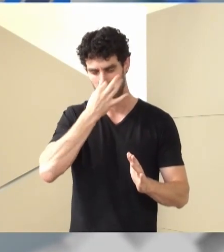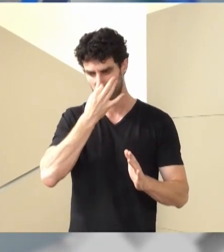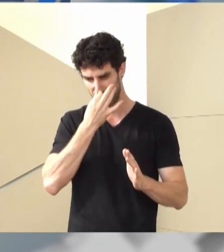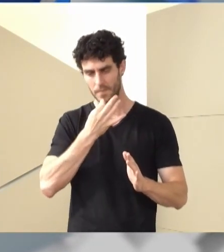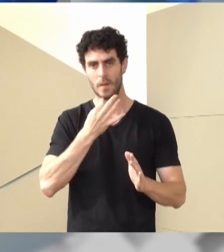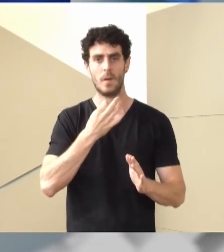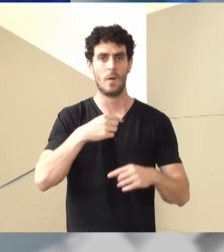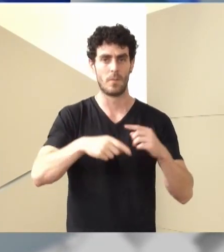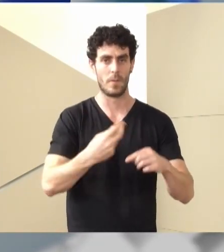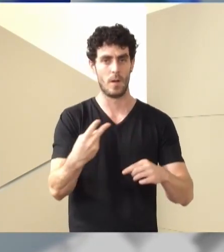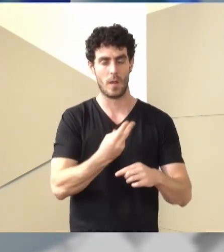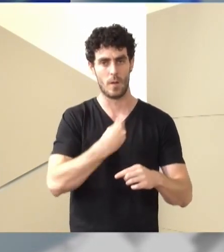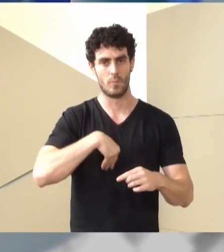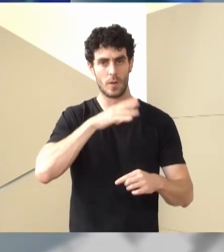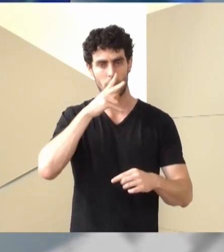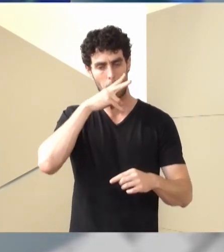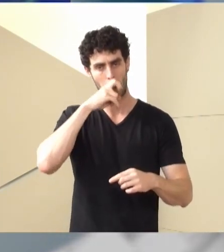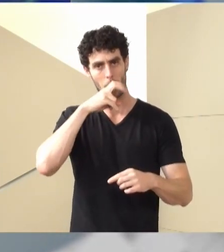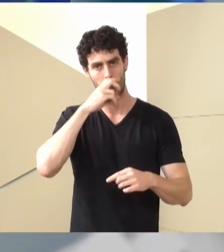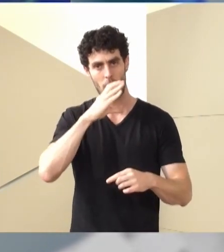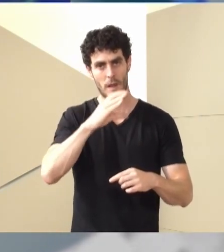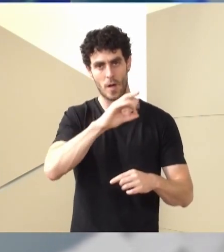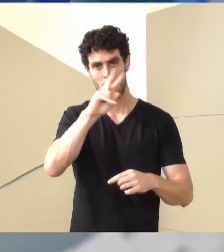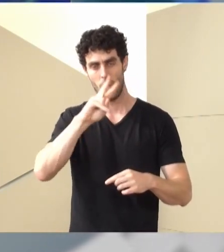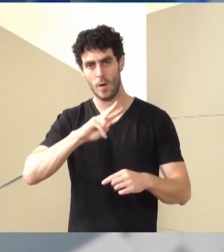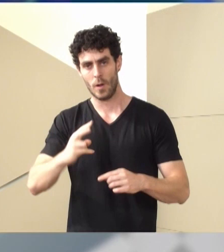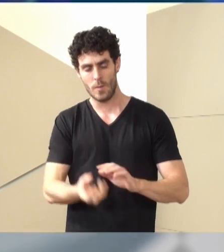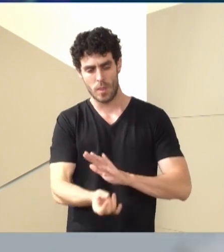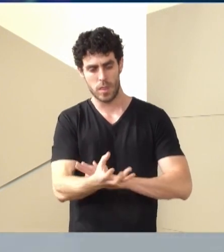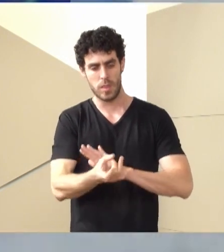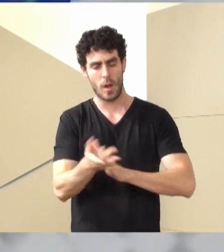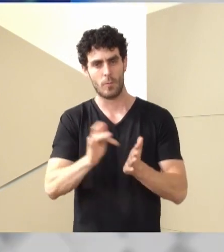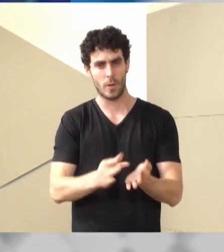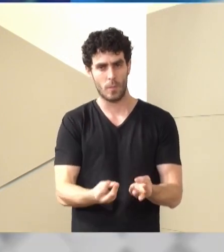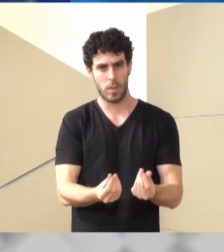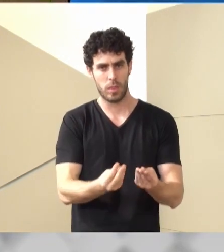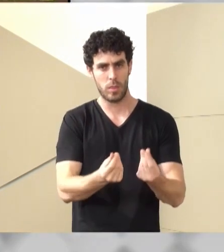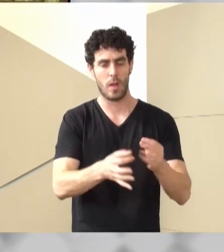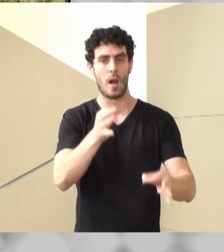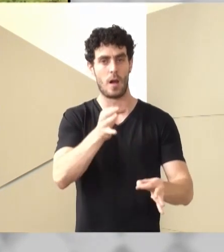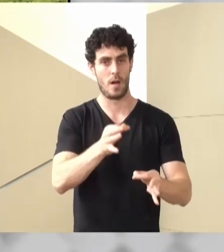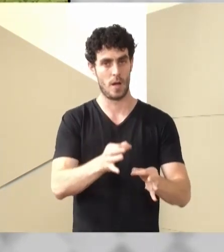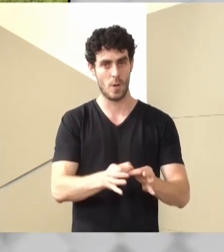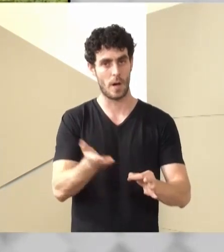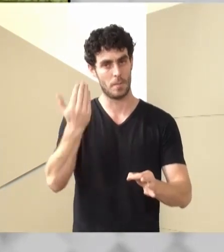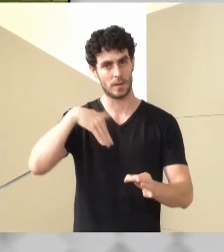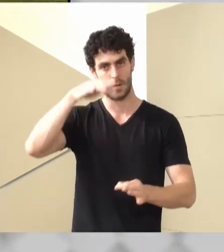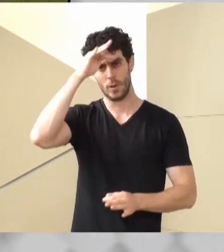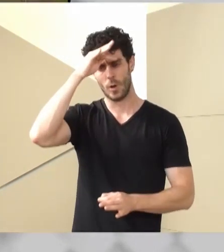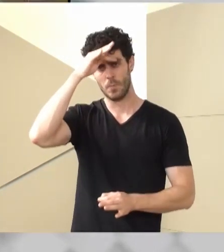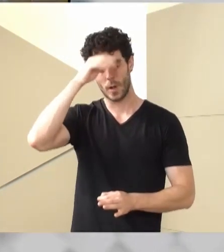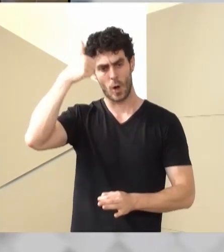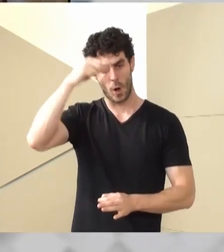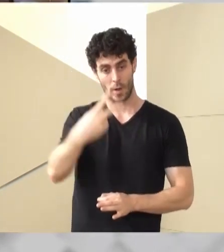han fallecido al inhalar el dióxido de carbono que se desprende durante el proceso de fermentación alcohólica de la uva. Fue este pasado domingo cuando uno de